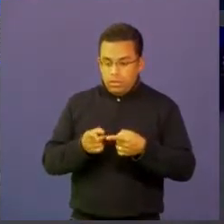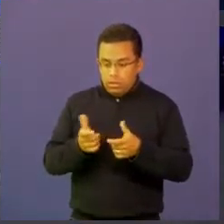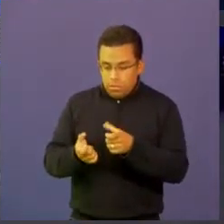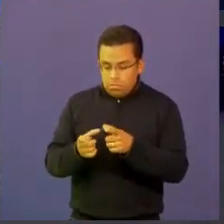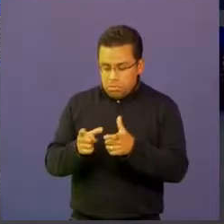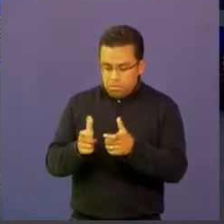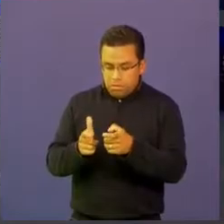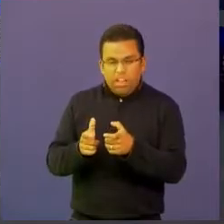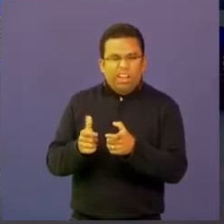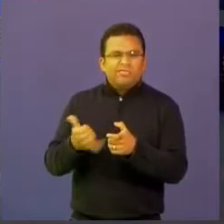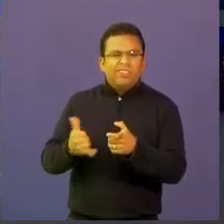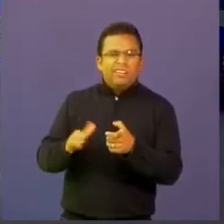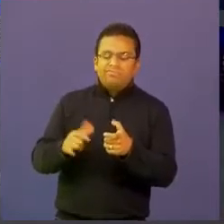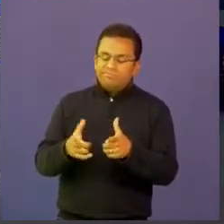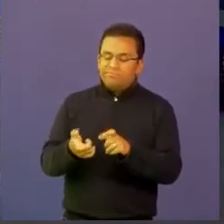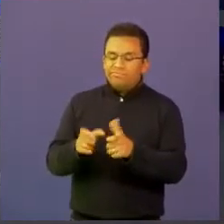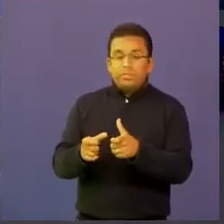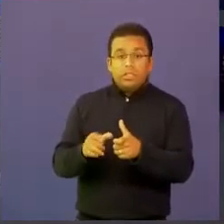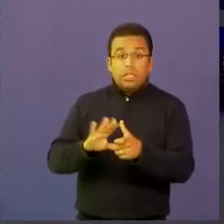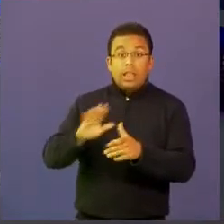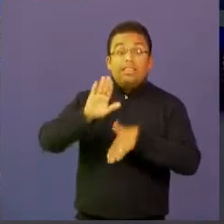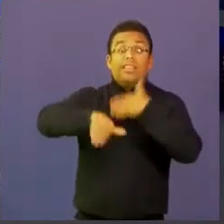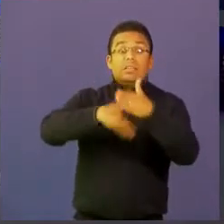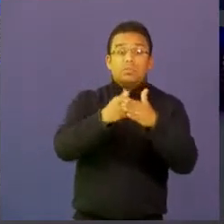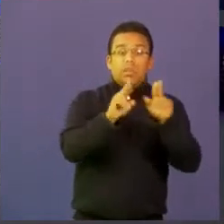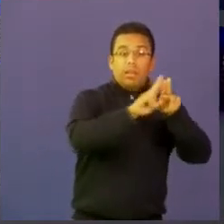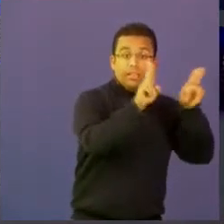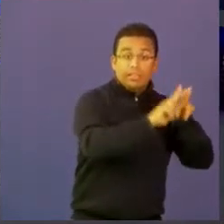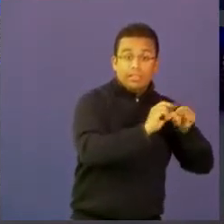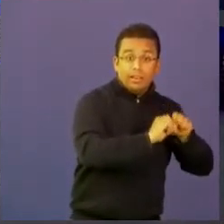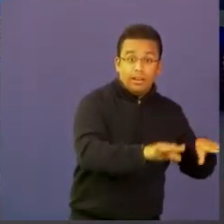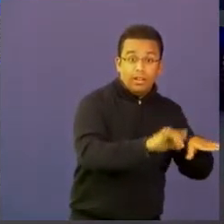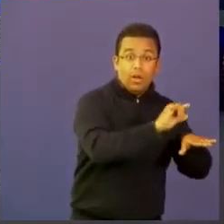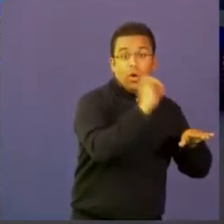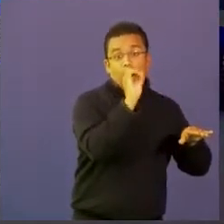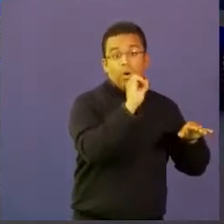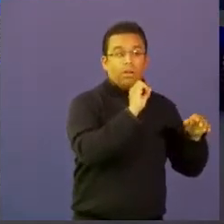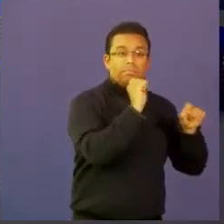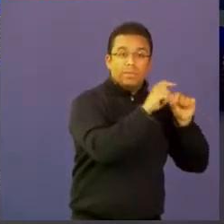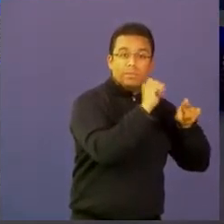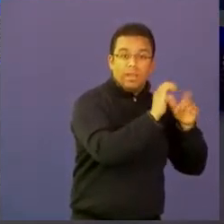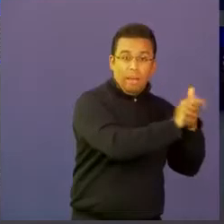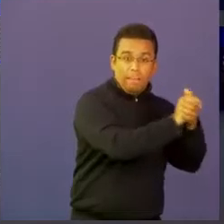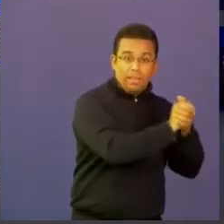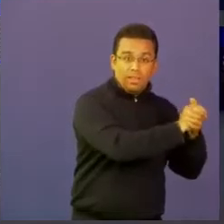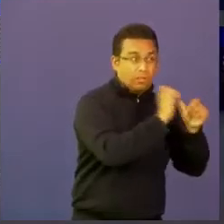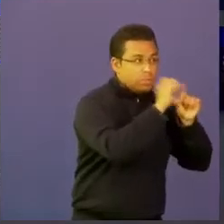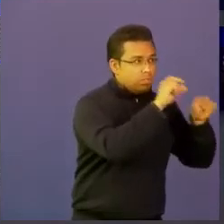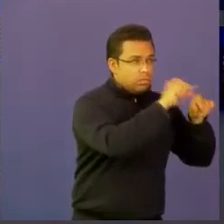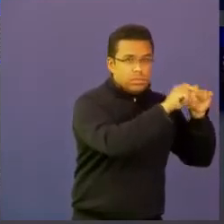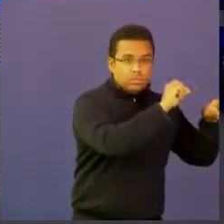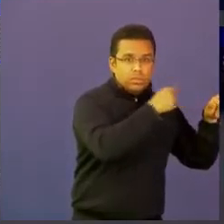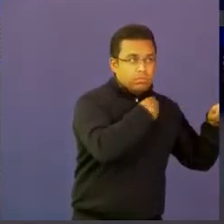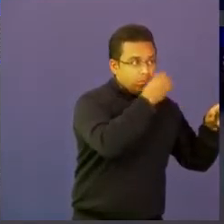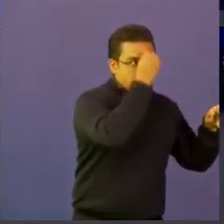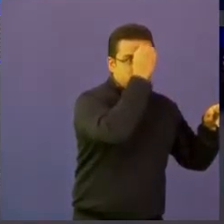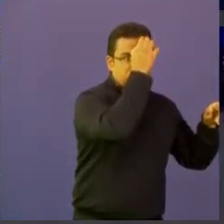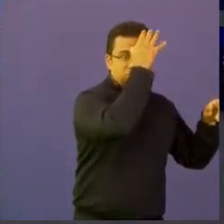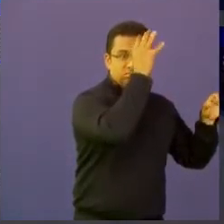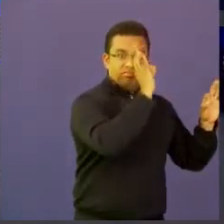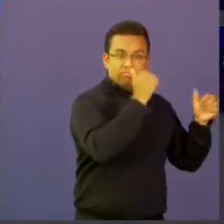ya puede entrar a internet o consultar amigos para tener más y más conocimiento es muy interesante tener